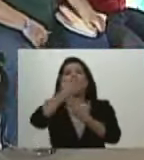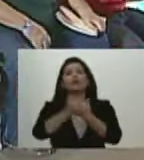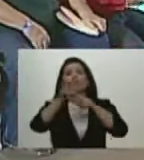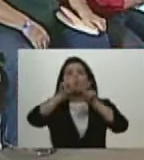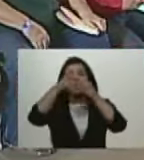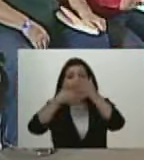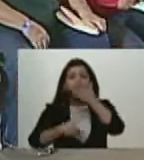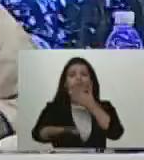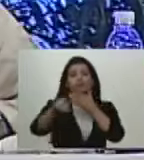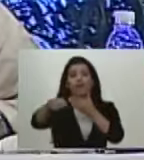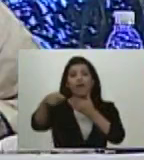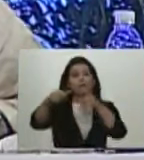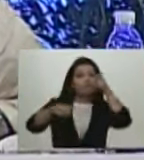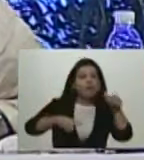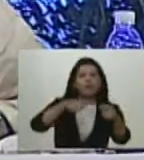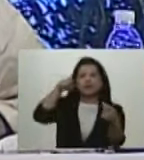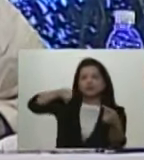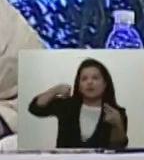nuestro pueblo.